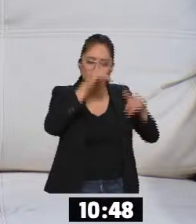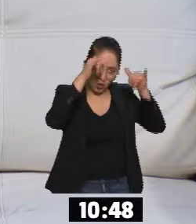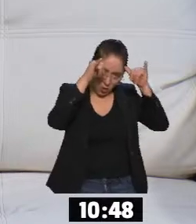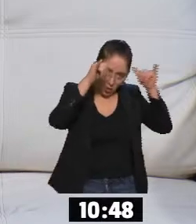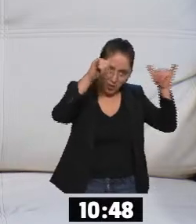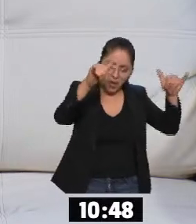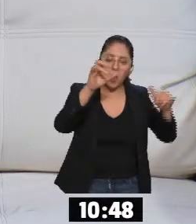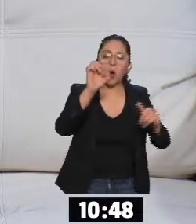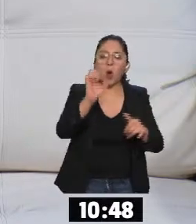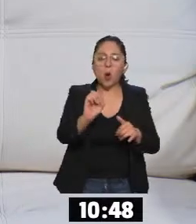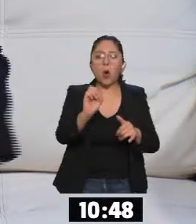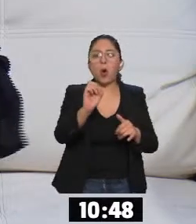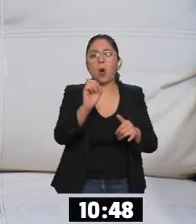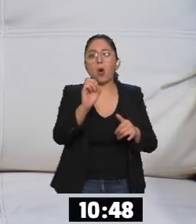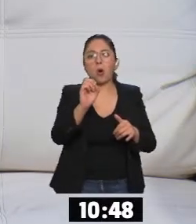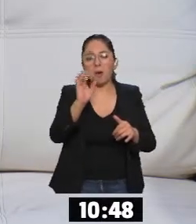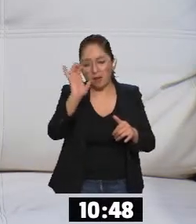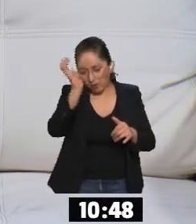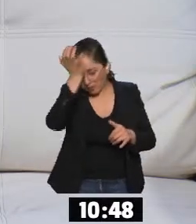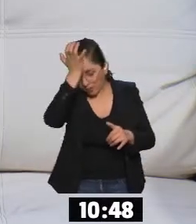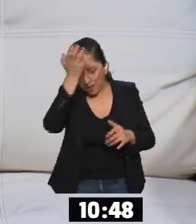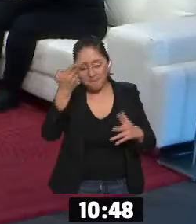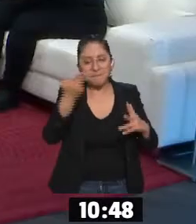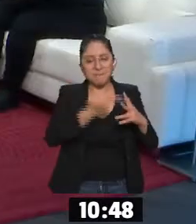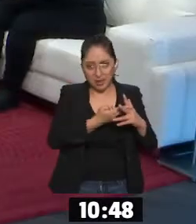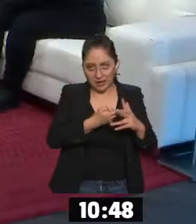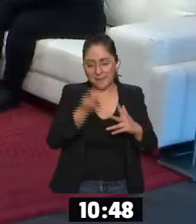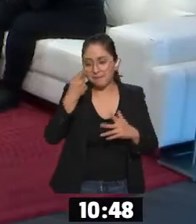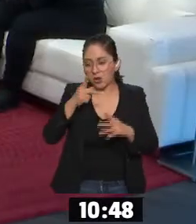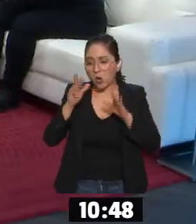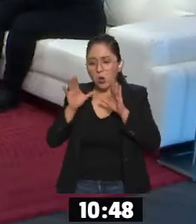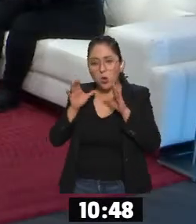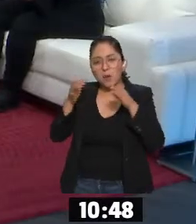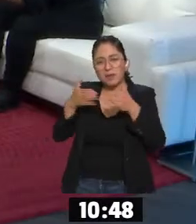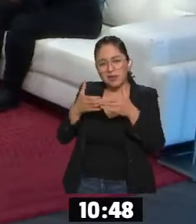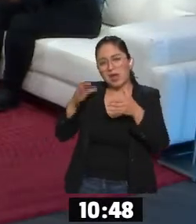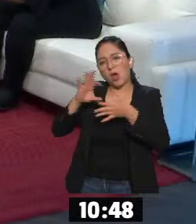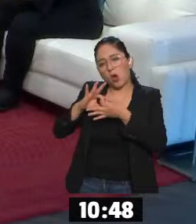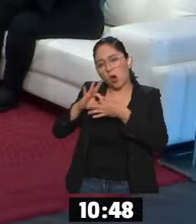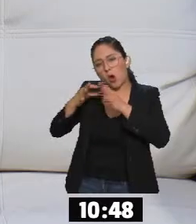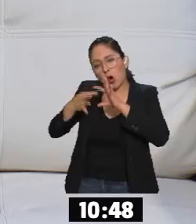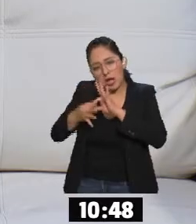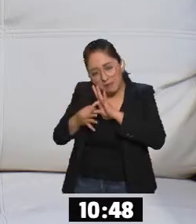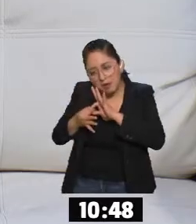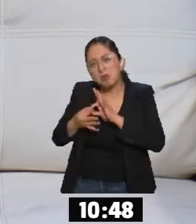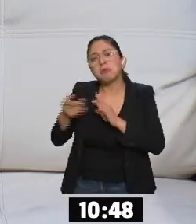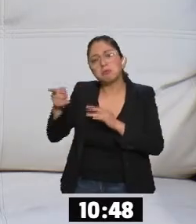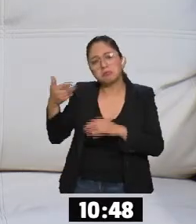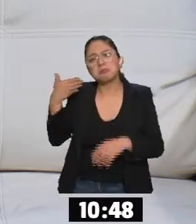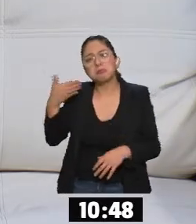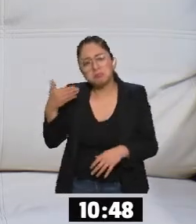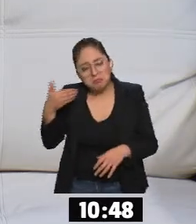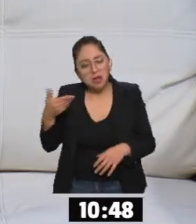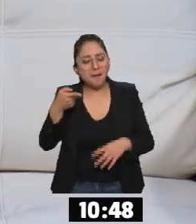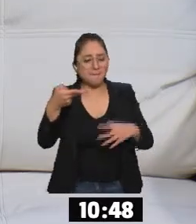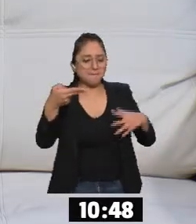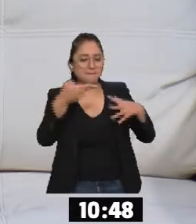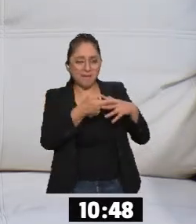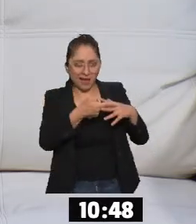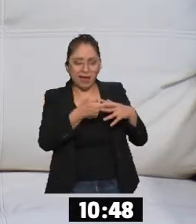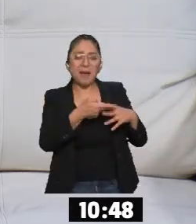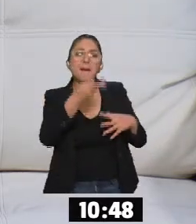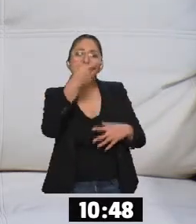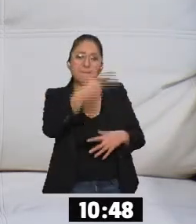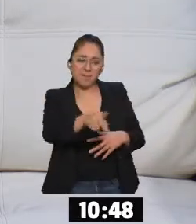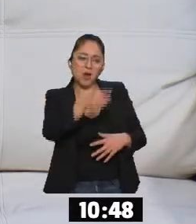plenas Olimpiadas. Y el Comité Olímpico dio permiso, bueno, de que pudieran no hacer el Festejar. sacrificio, pero hacer sus oraciones y